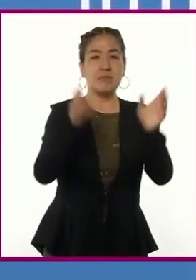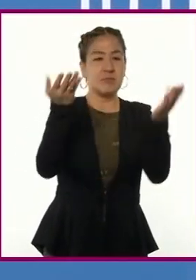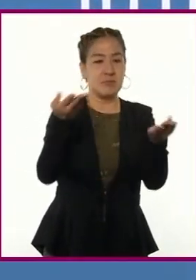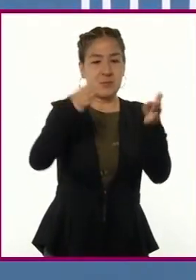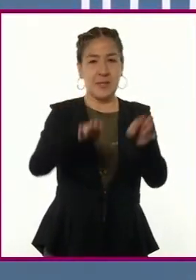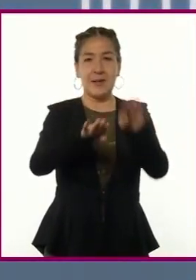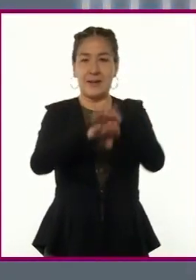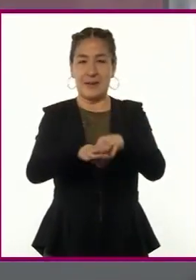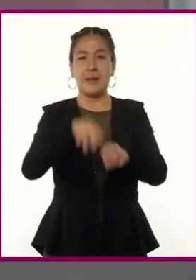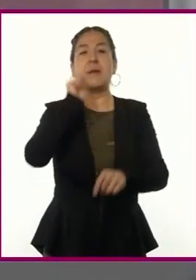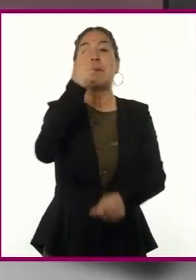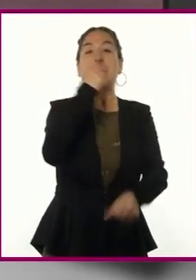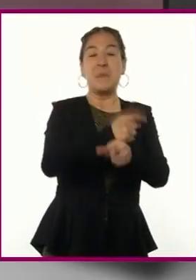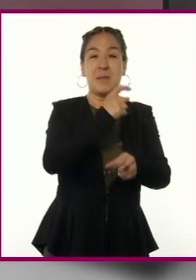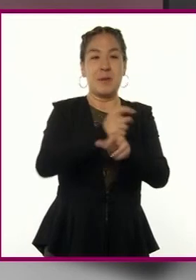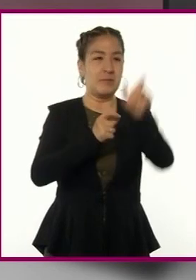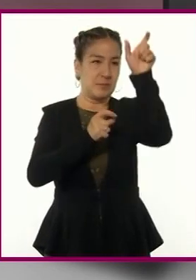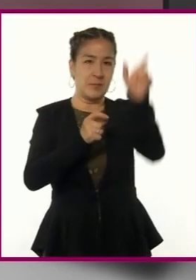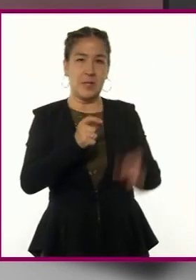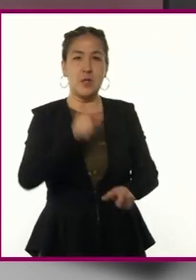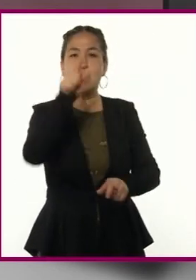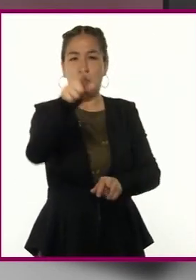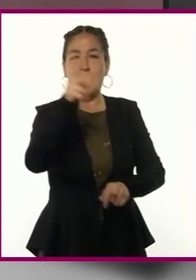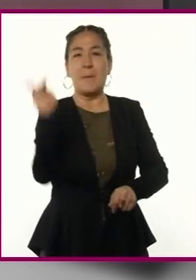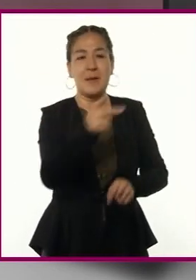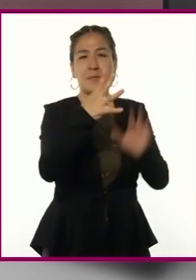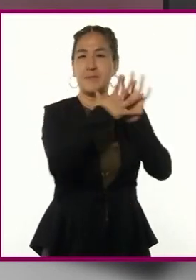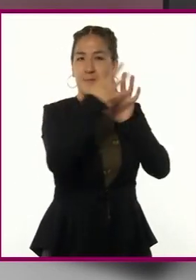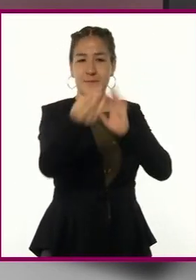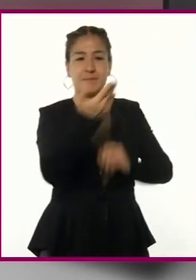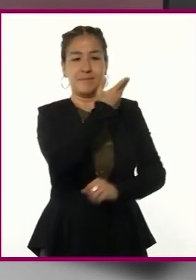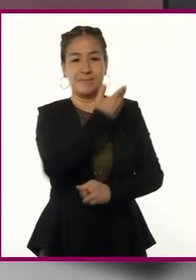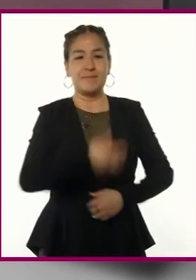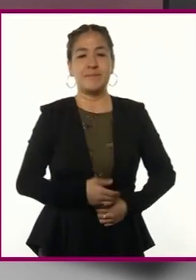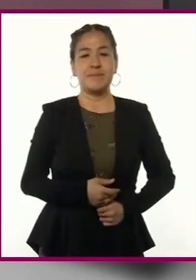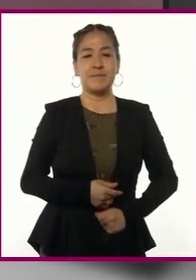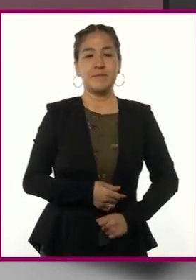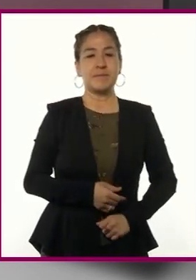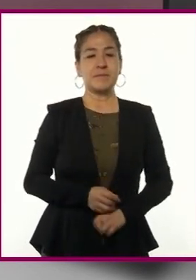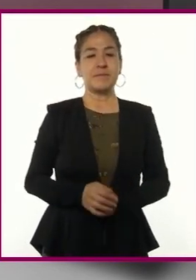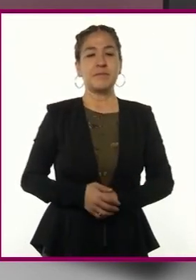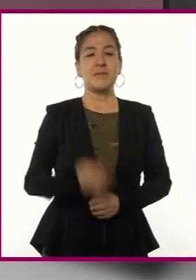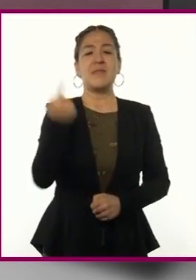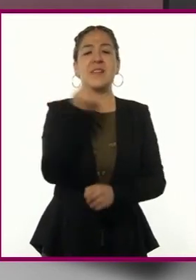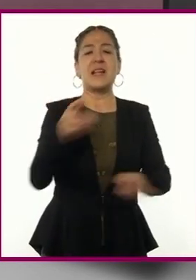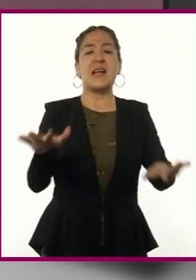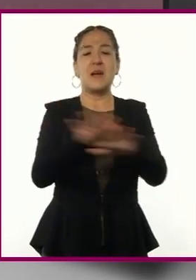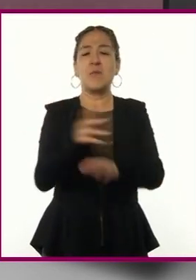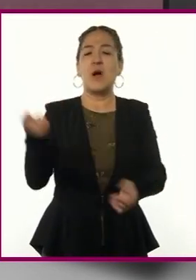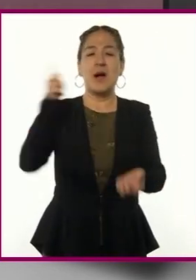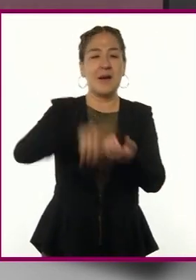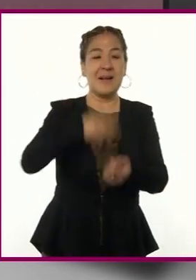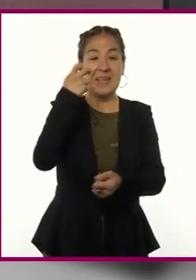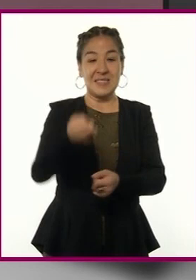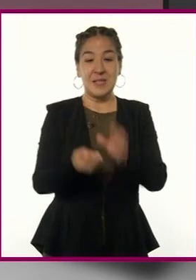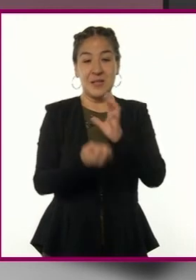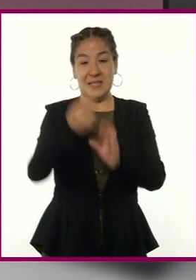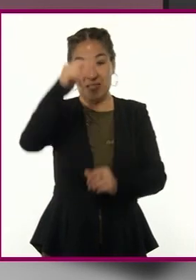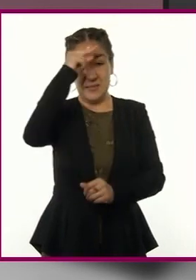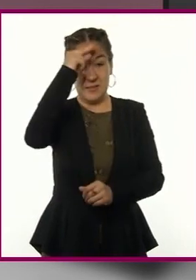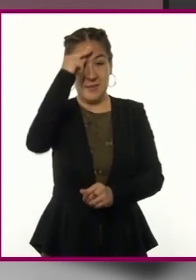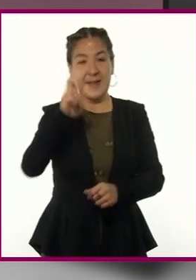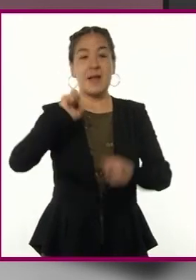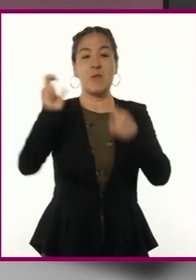de las siguientes preguntas. ¿Qué cambios trajo consigo la Ilustración europea en el ambiente novohispano?